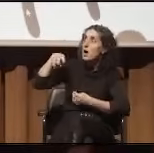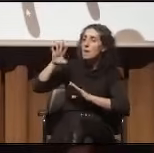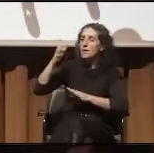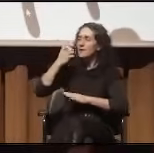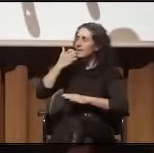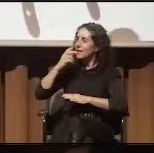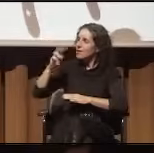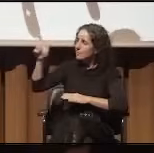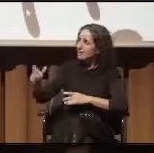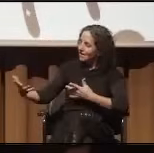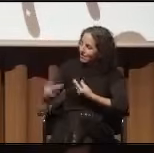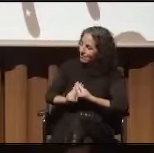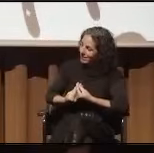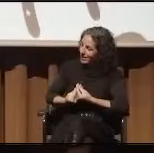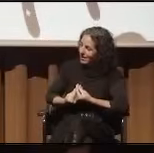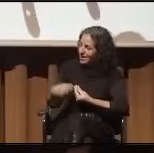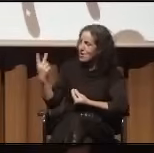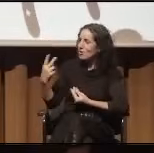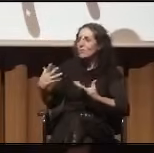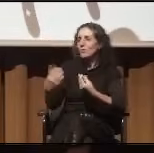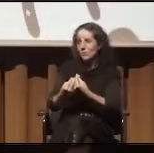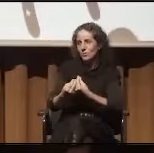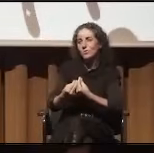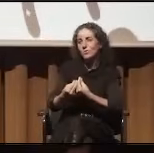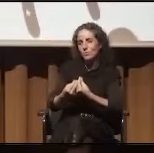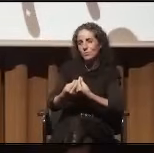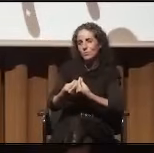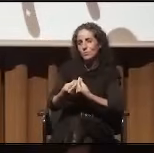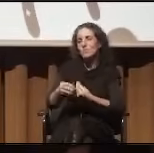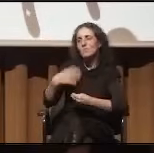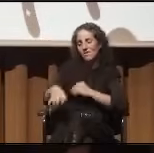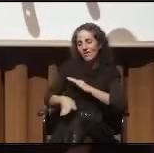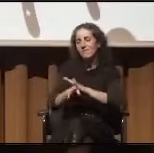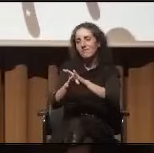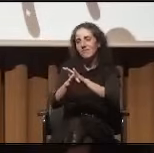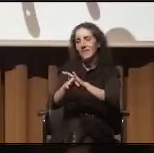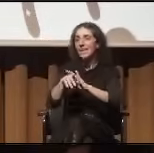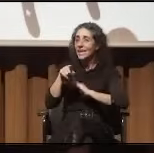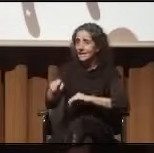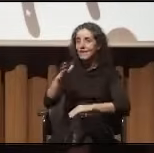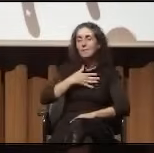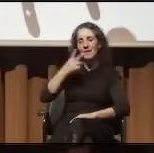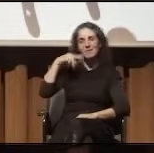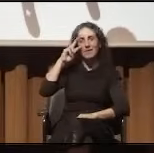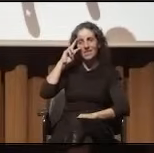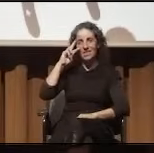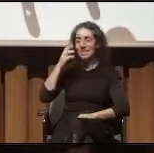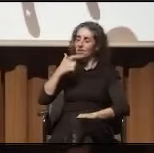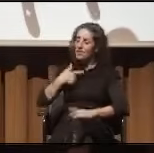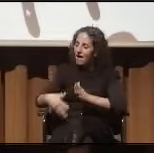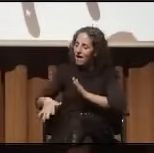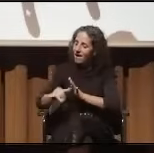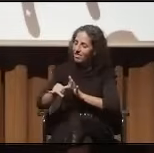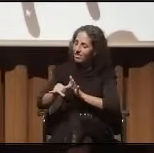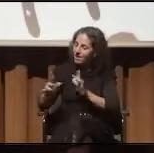los dos, a menudo se da una presencia que los puede transformar a ambos. Esa es mi experiencia de cientos de veces. Acercarte, acompañar y sentir